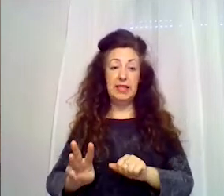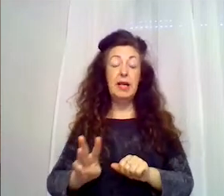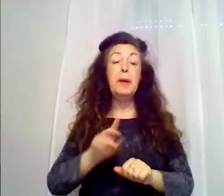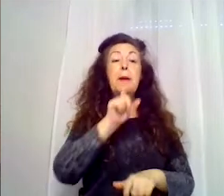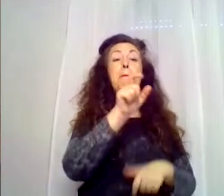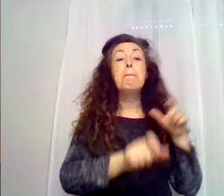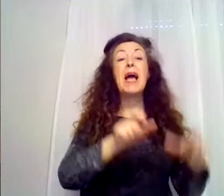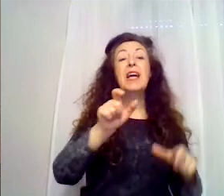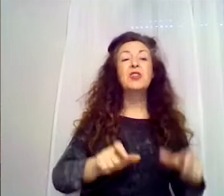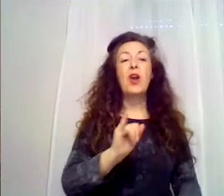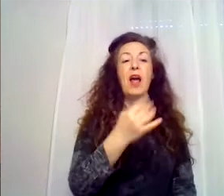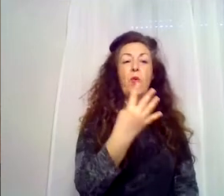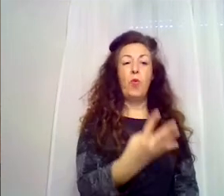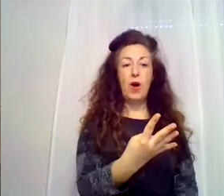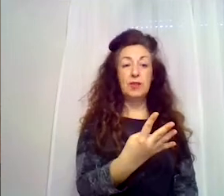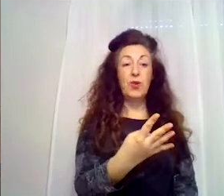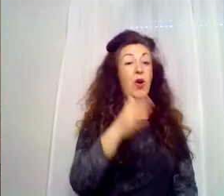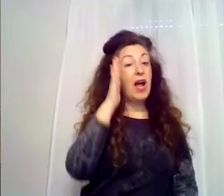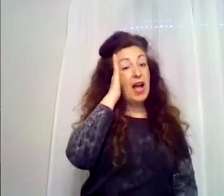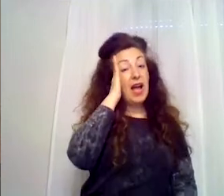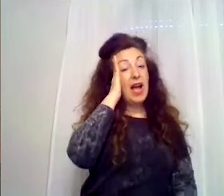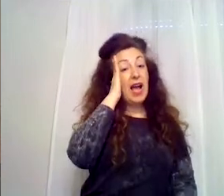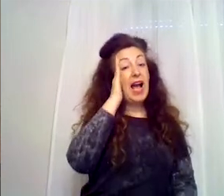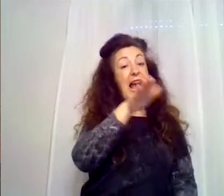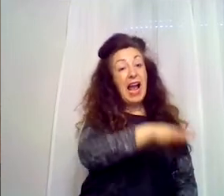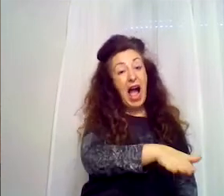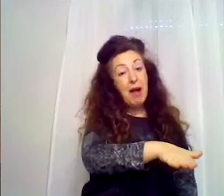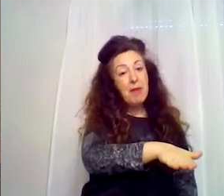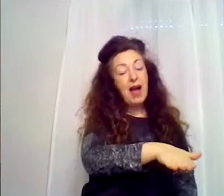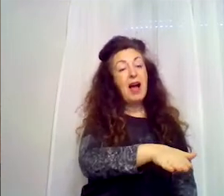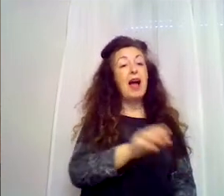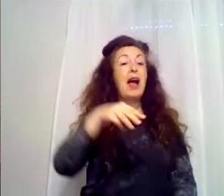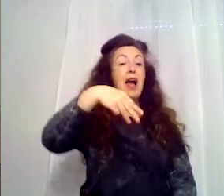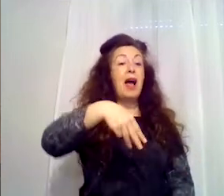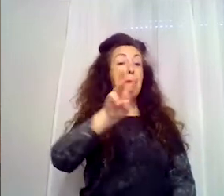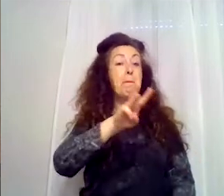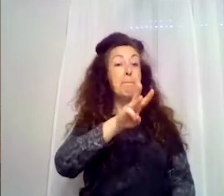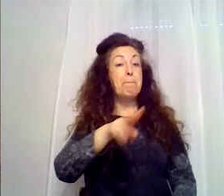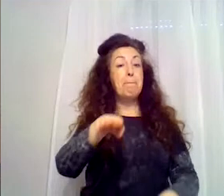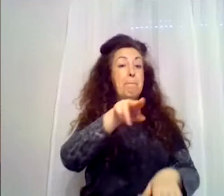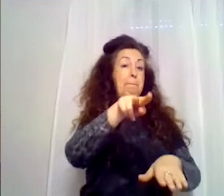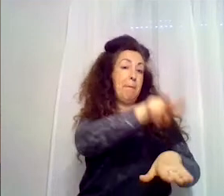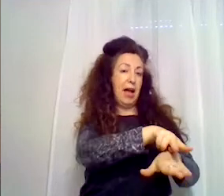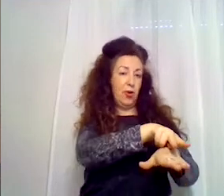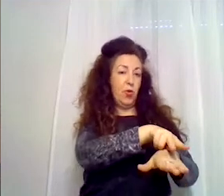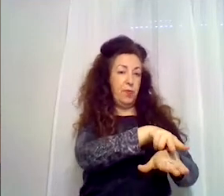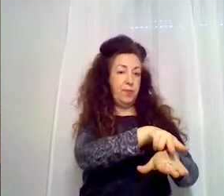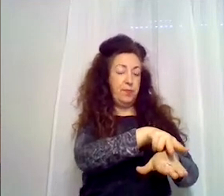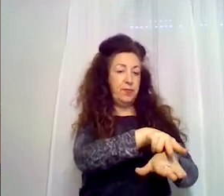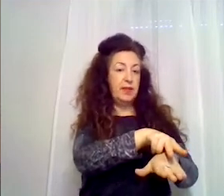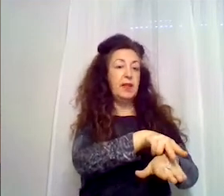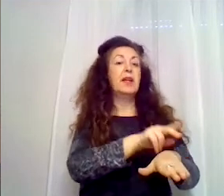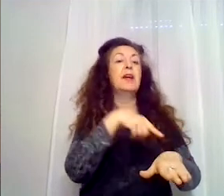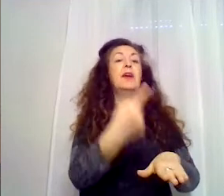y volvieron a las 6 de la tarde a la habitación para cenar. Y este es un poco el esquema, que yo he dibujado aquí un